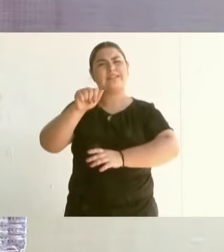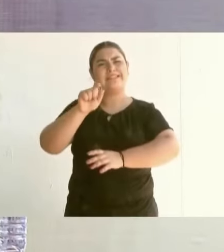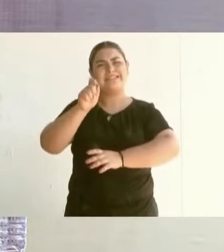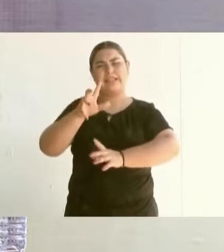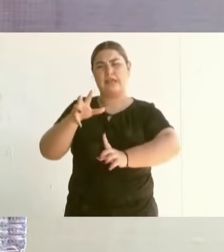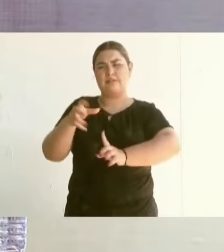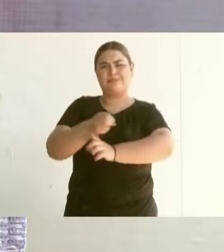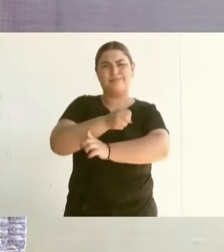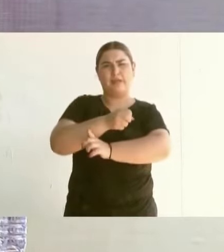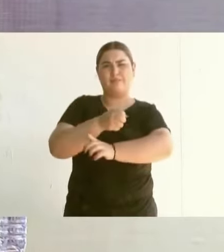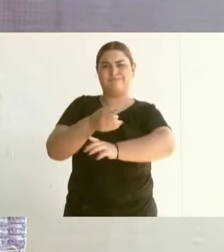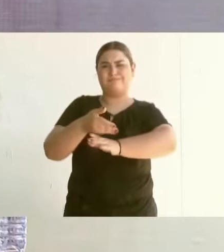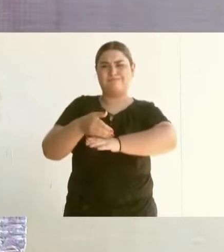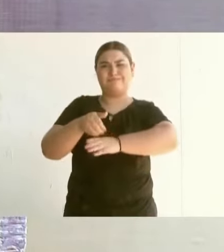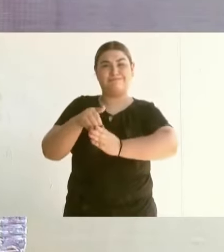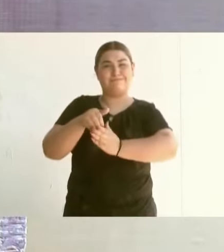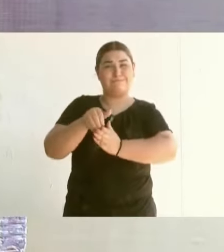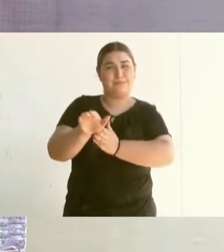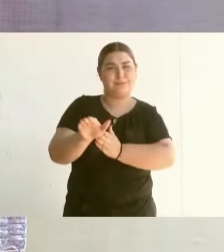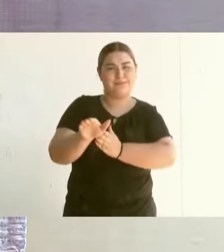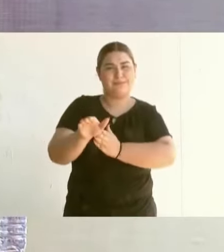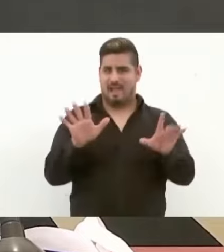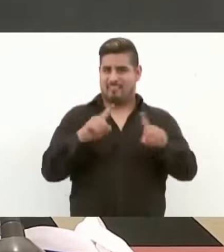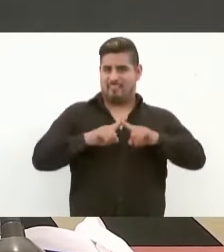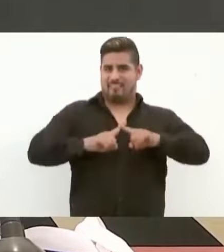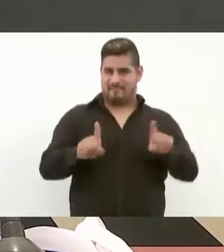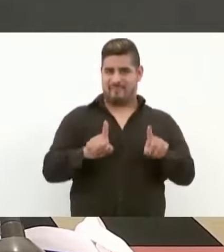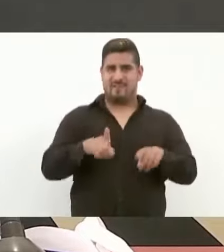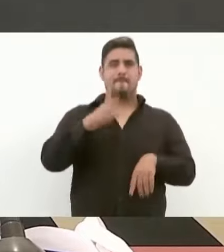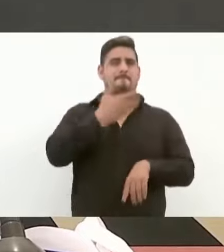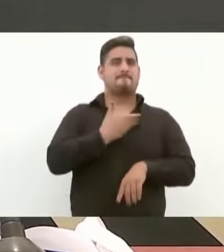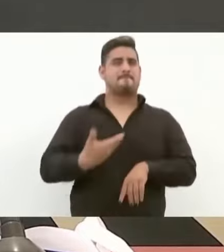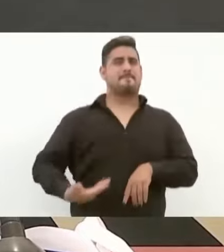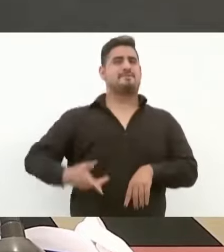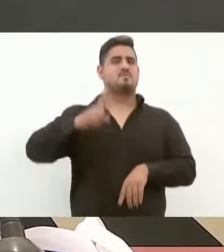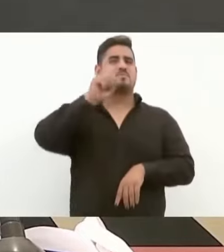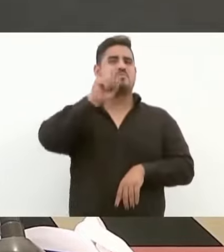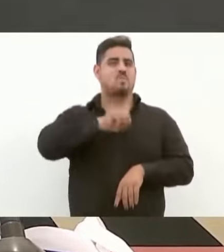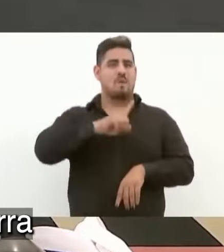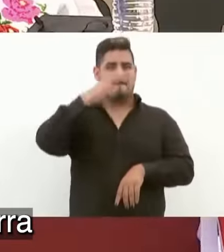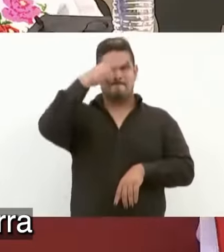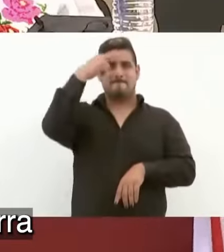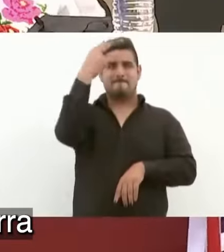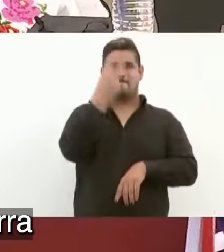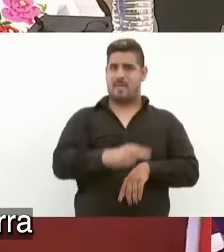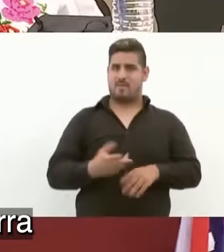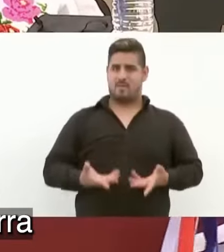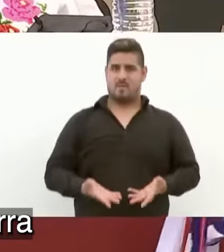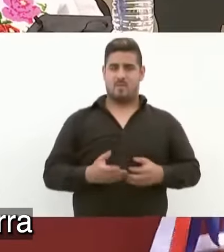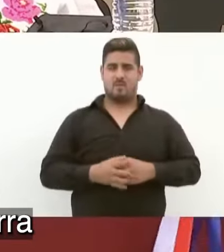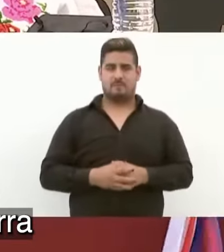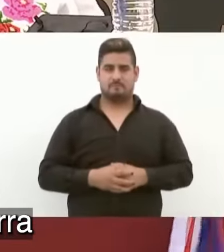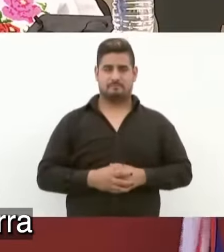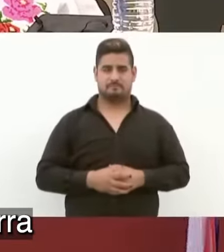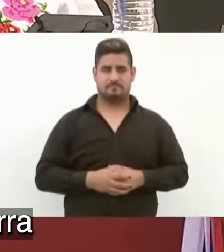Pardo continuará con el plan de justicia para el pueblo seri. En Guaymas se firmó un decreto para restituir